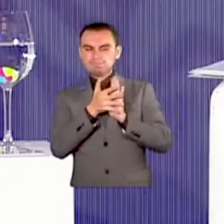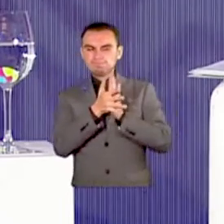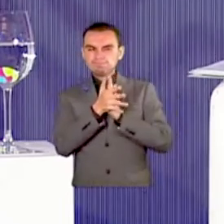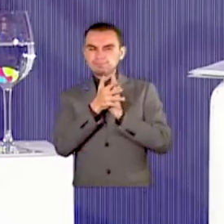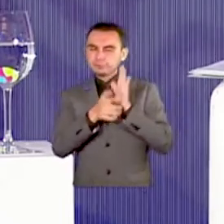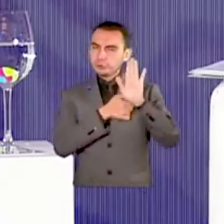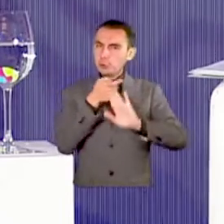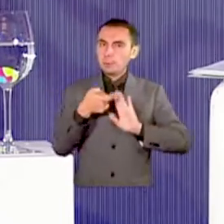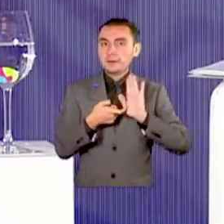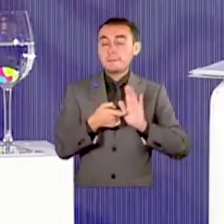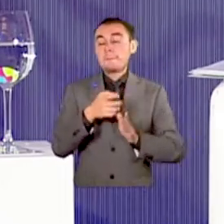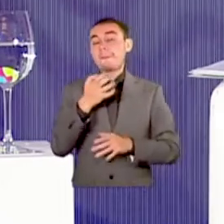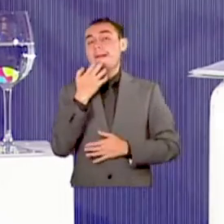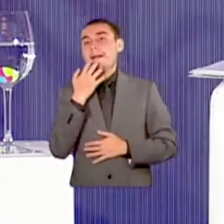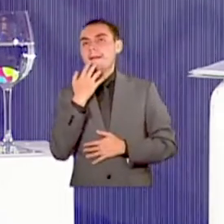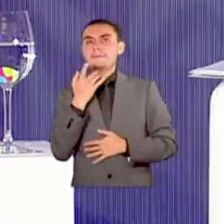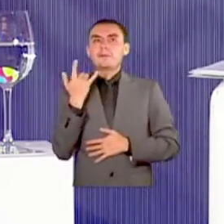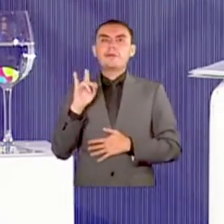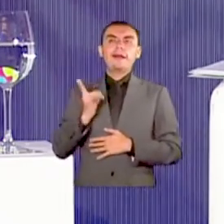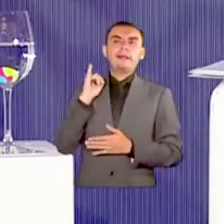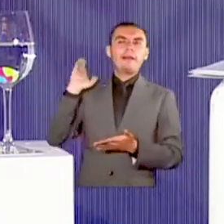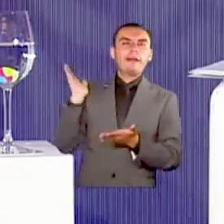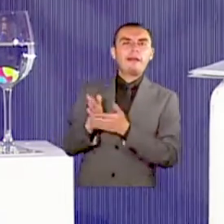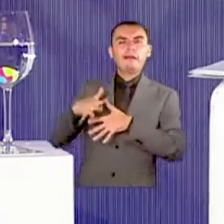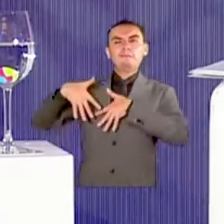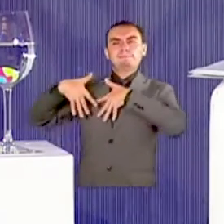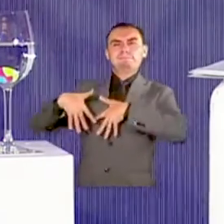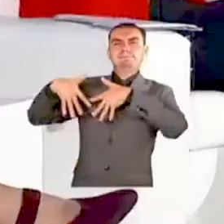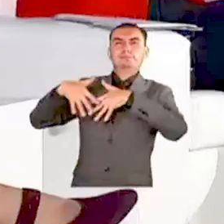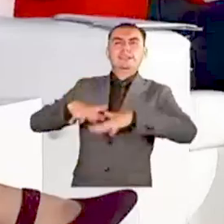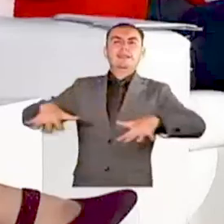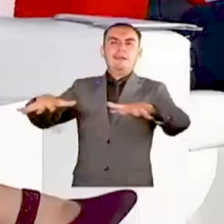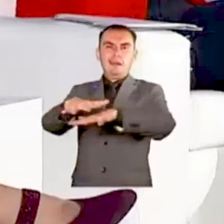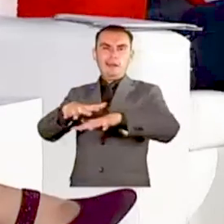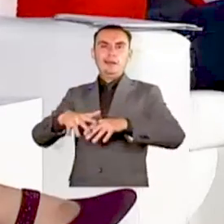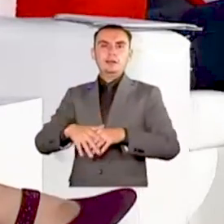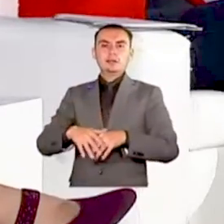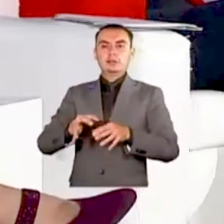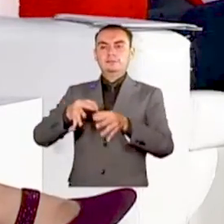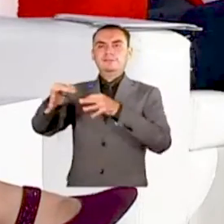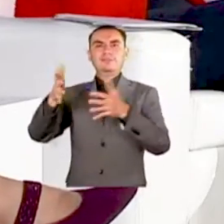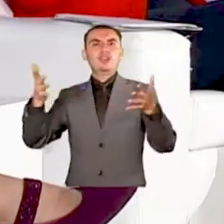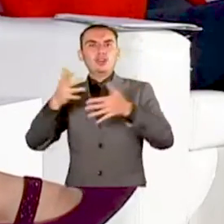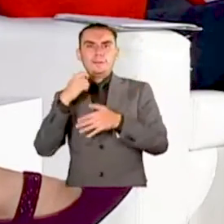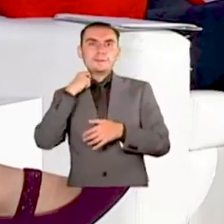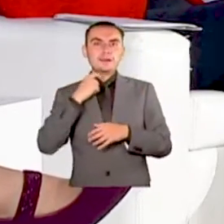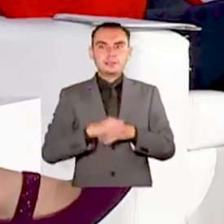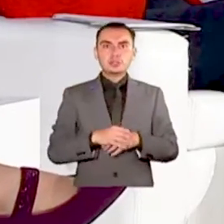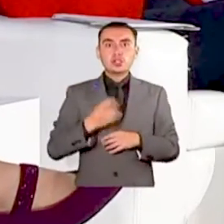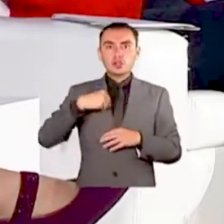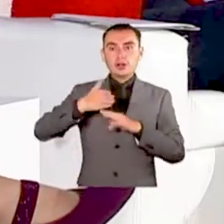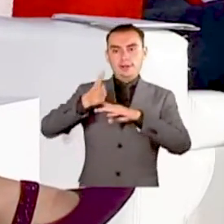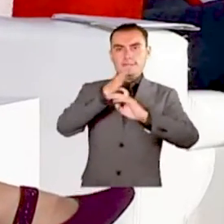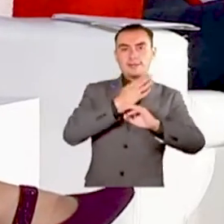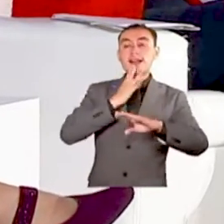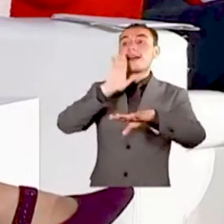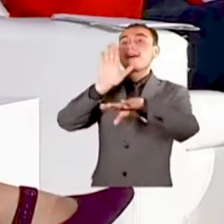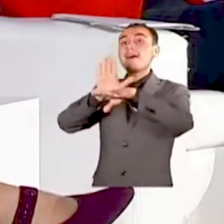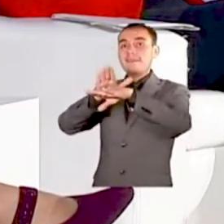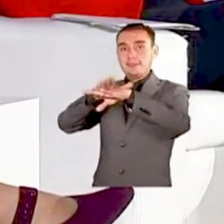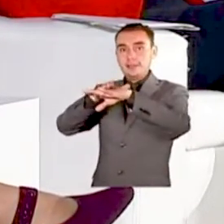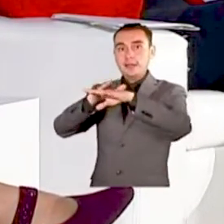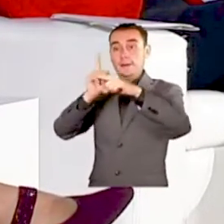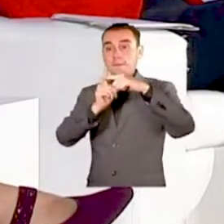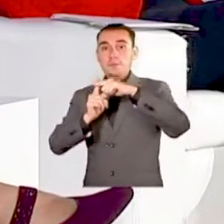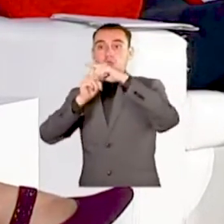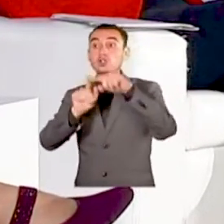decirles algo, si hay un problema de orden público en Pereira, inmediatamente se le avisa con anticipación, se le anuncia